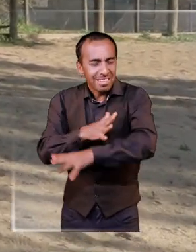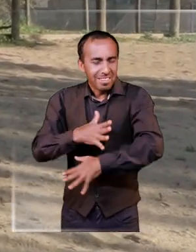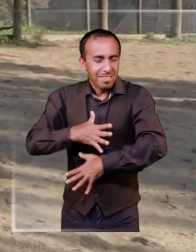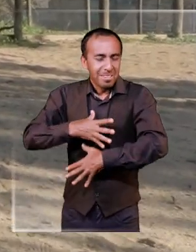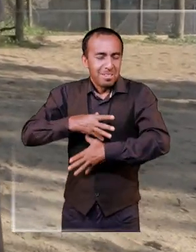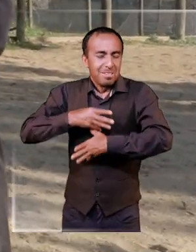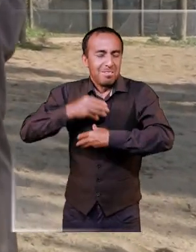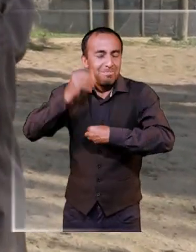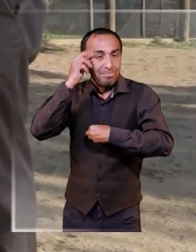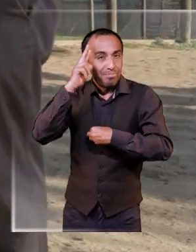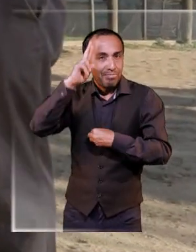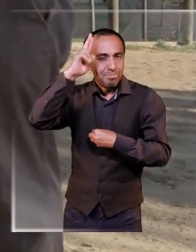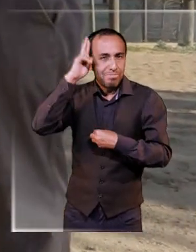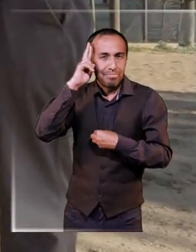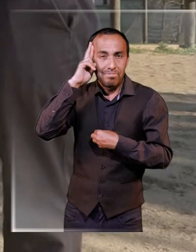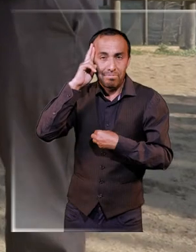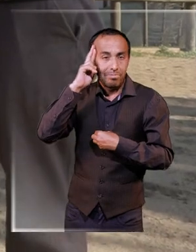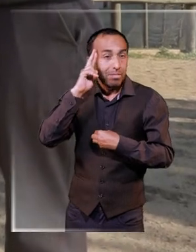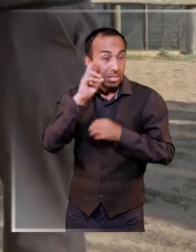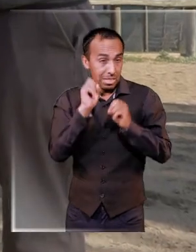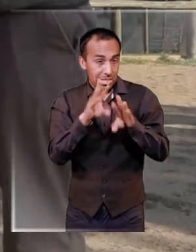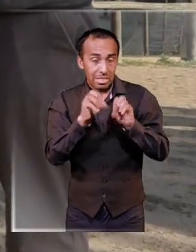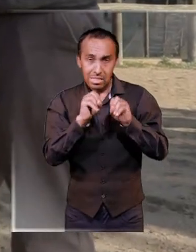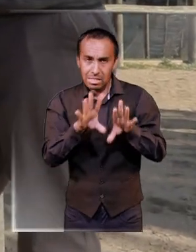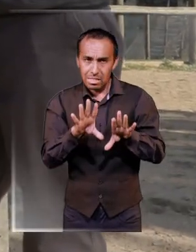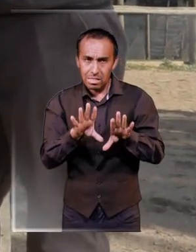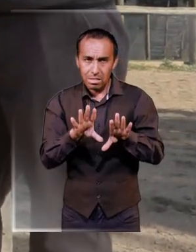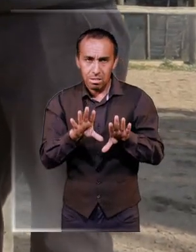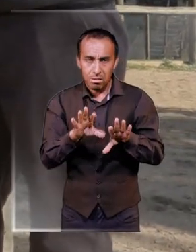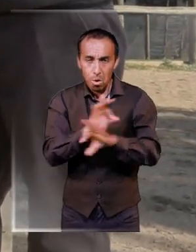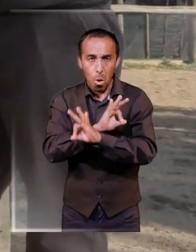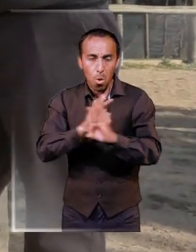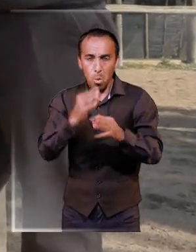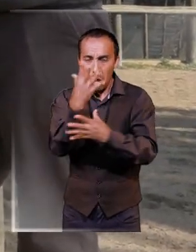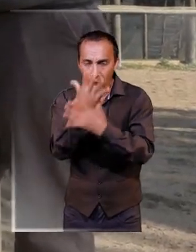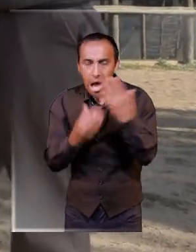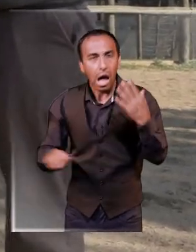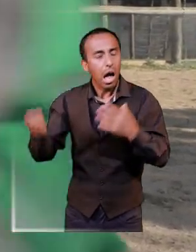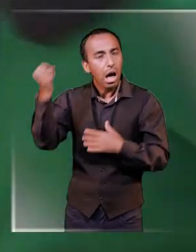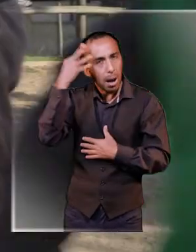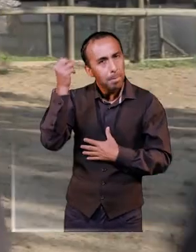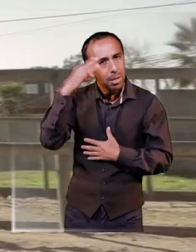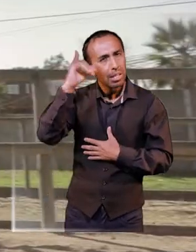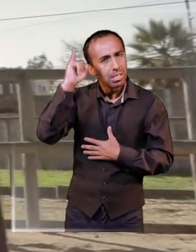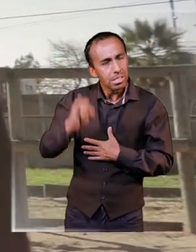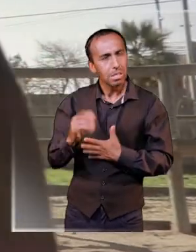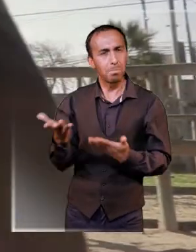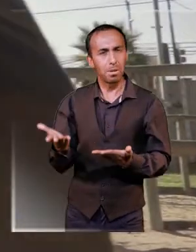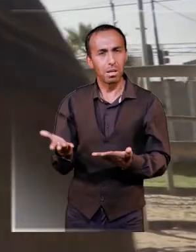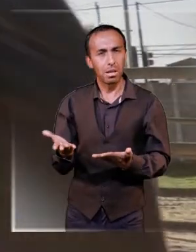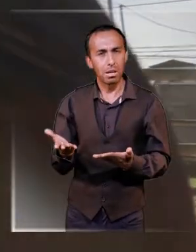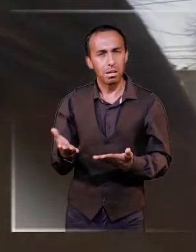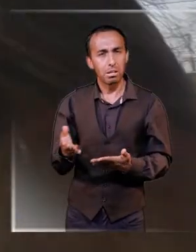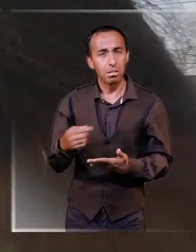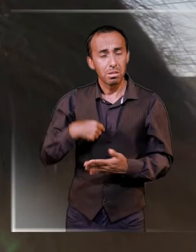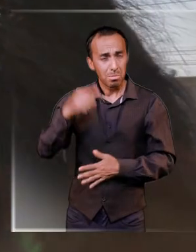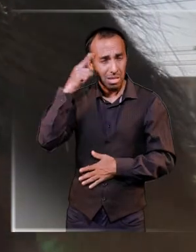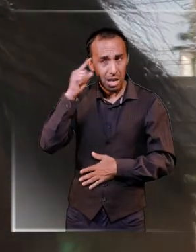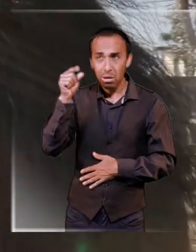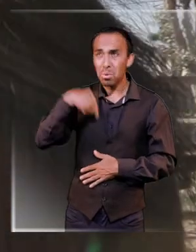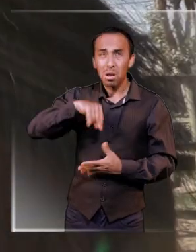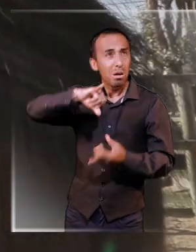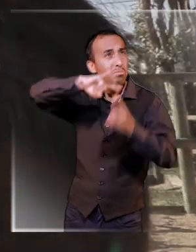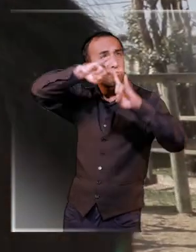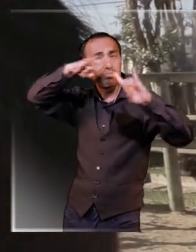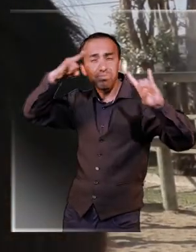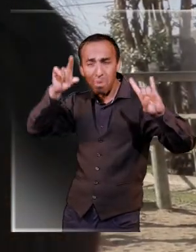como sobrecogedor, como aleccionador, como que uno termina de aprender, como que te das cuenta que eras algo muy, muy,